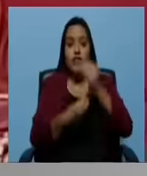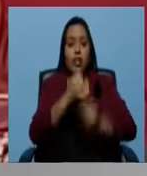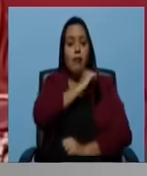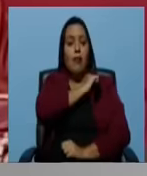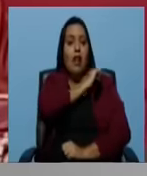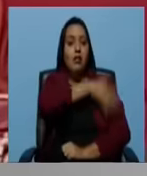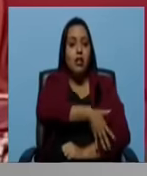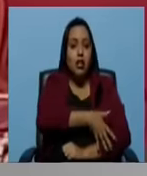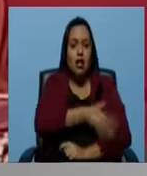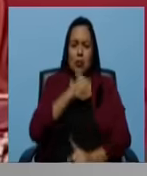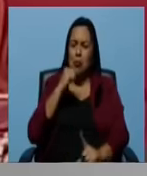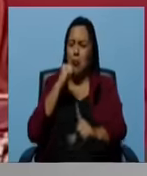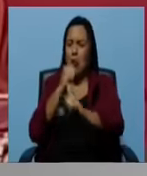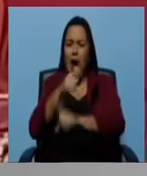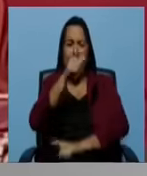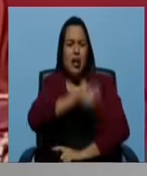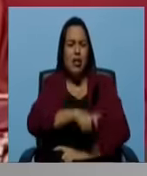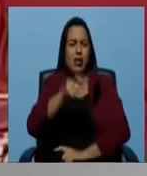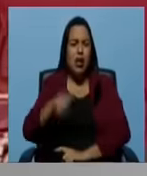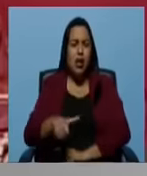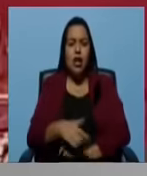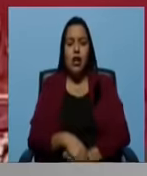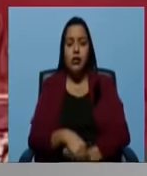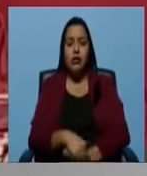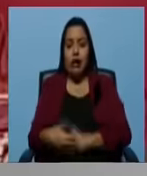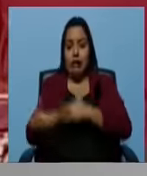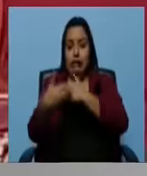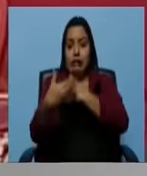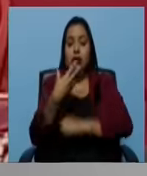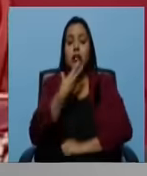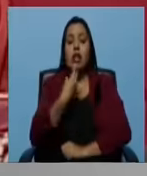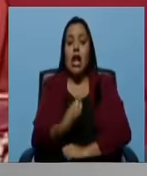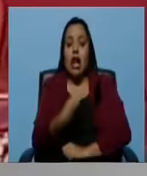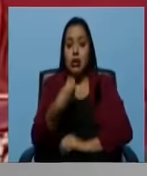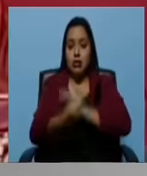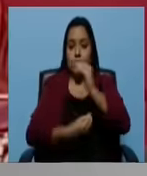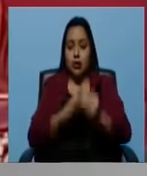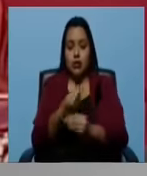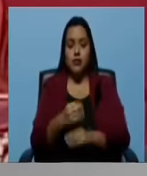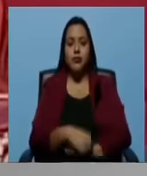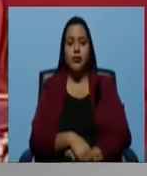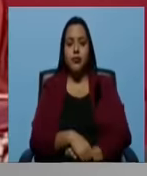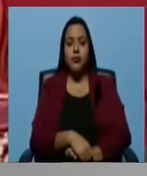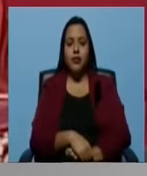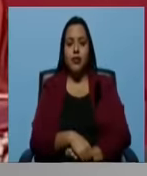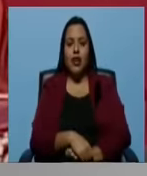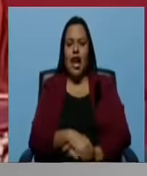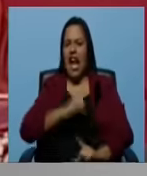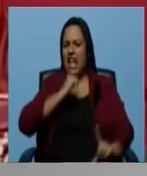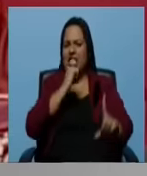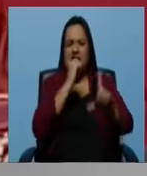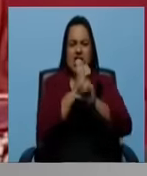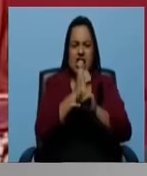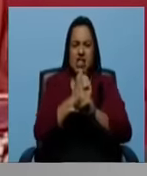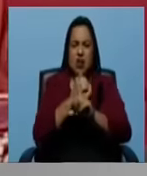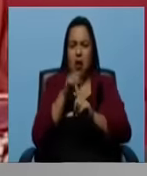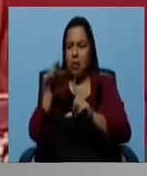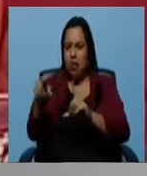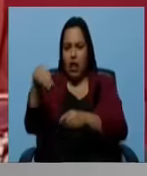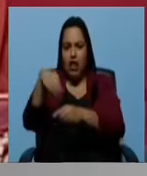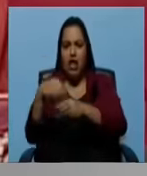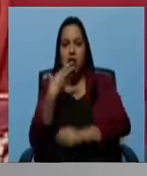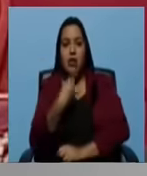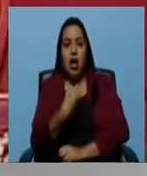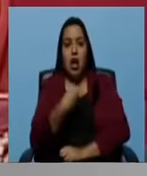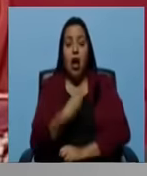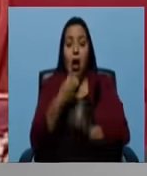el genocidio de los sionistas, de los asesinos que gobiernan Israel, y la ONU como